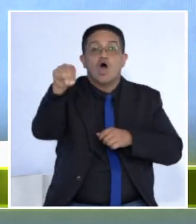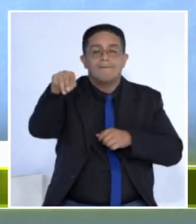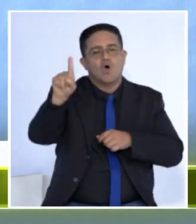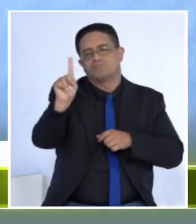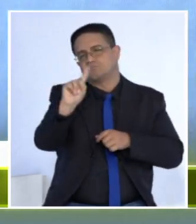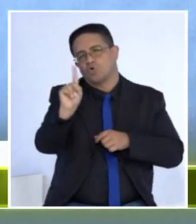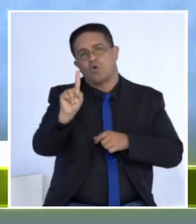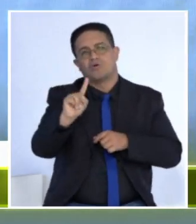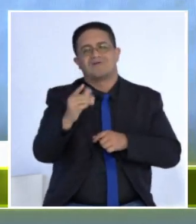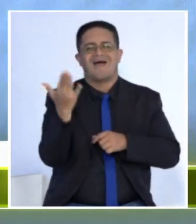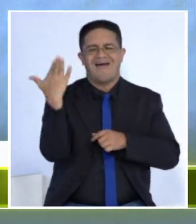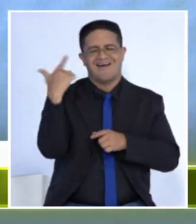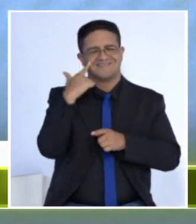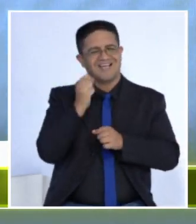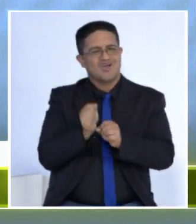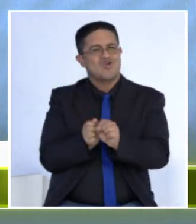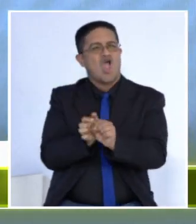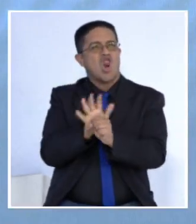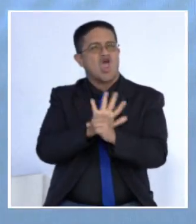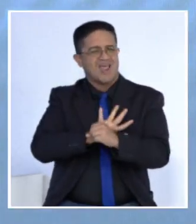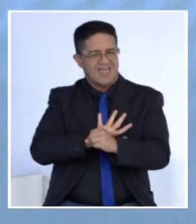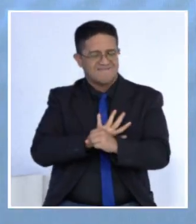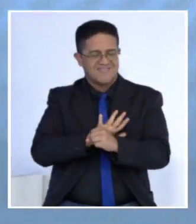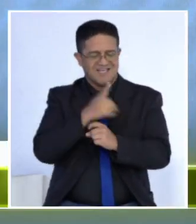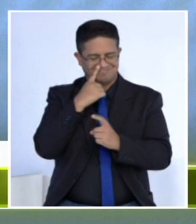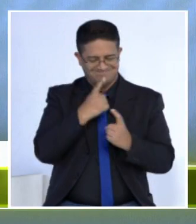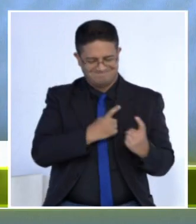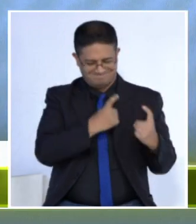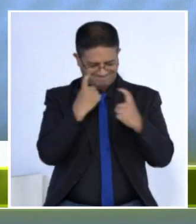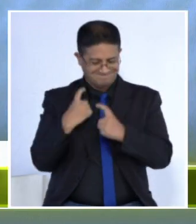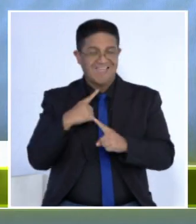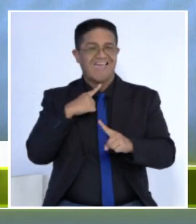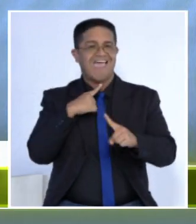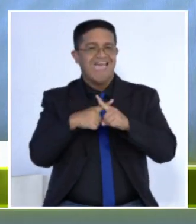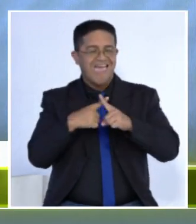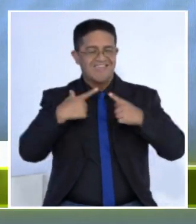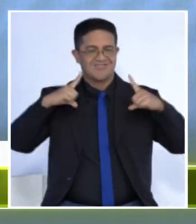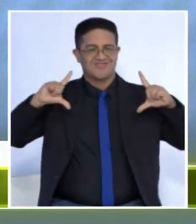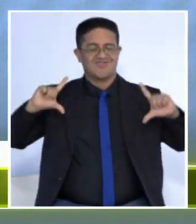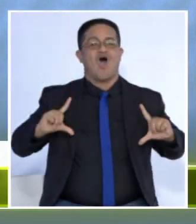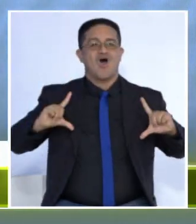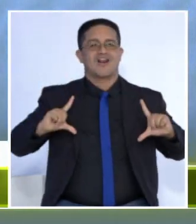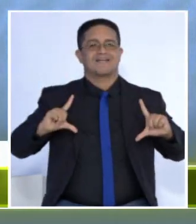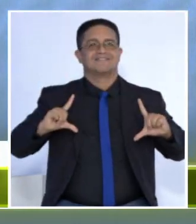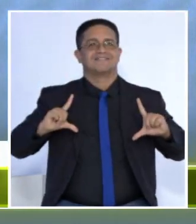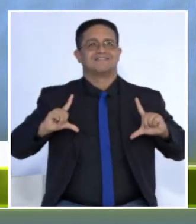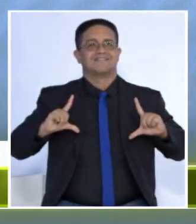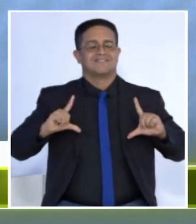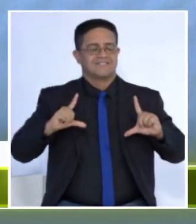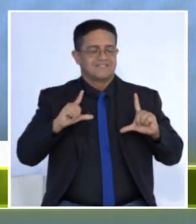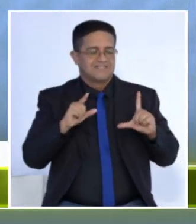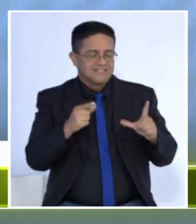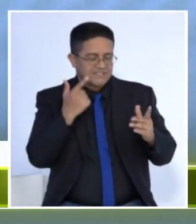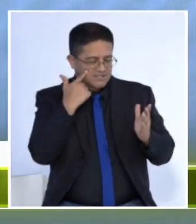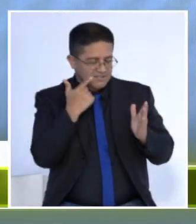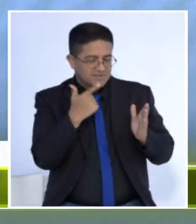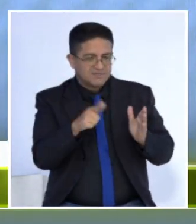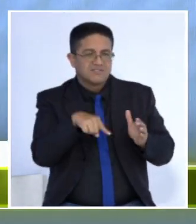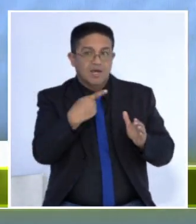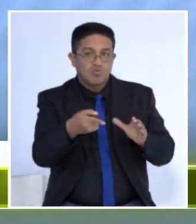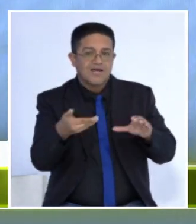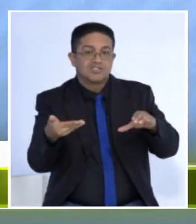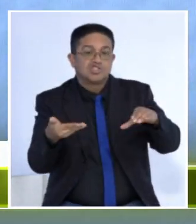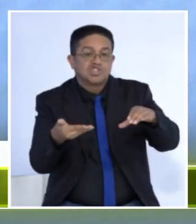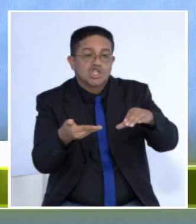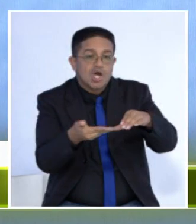como cuando era el COVID, que era la radiografía de tórax y tú le pedías una radiografía de tórax al paciente y cuando le solicitabas la tomografía